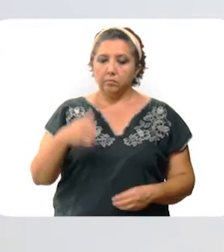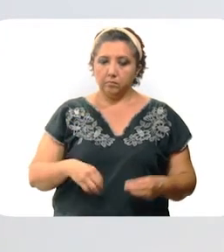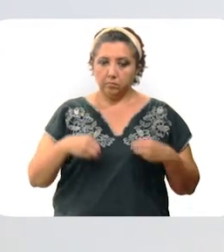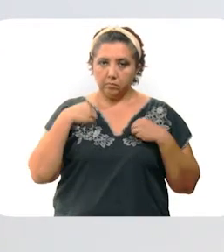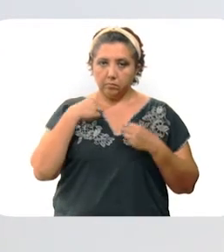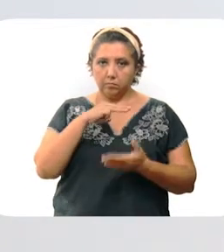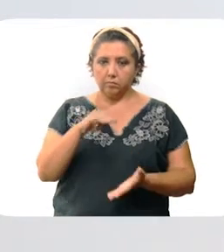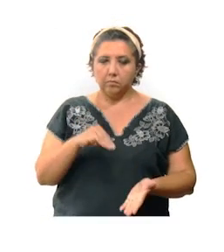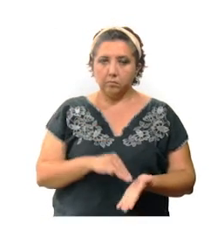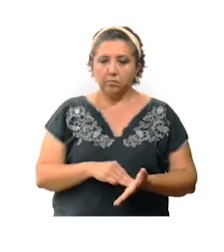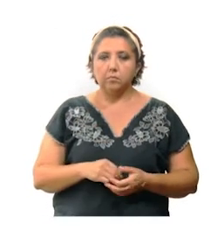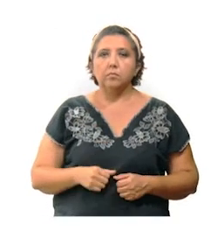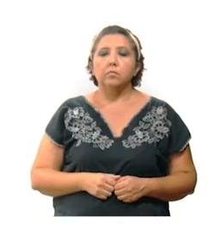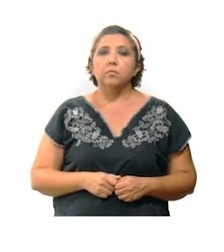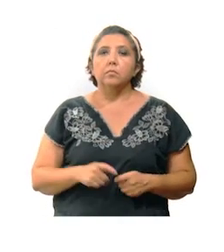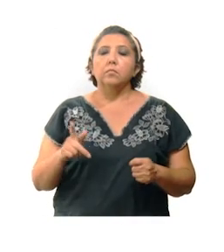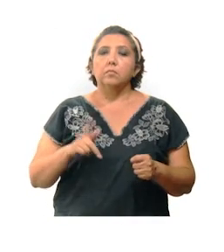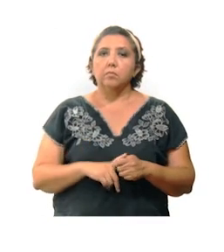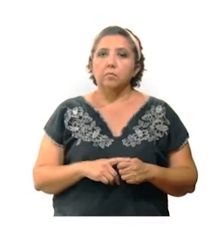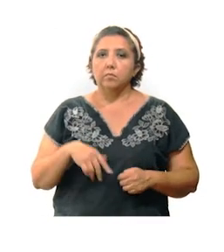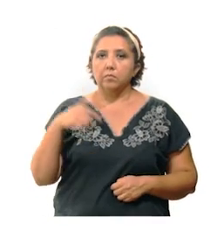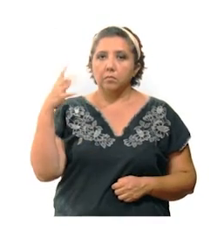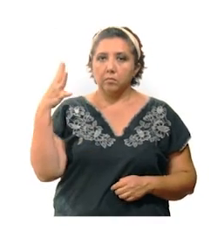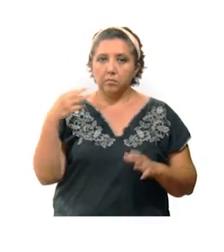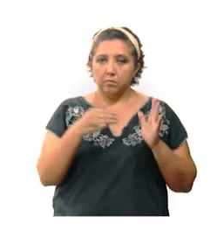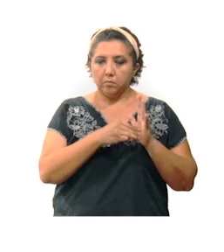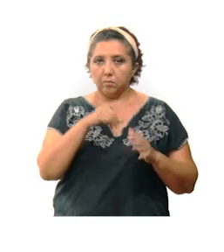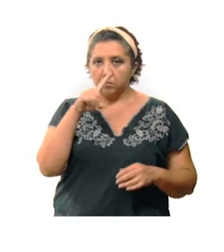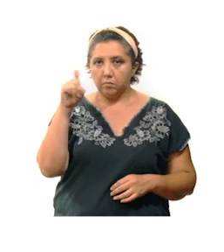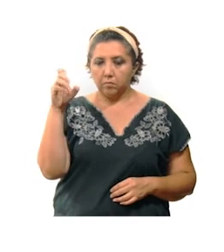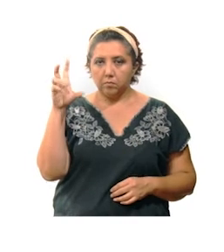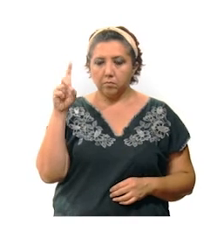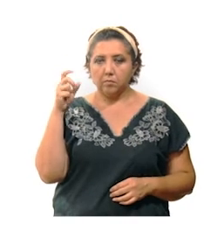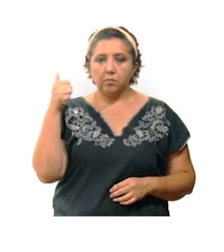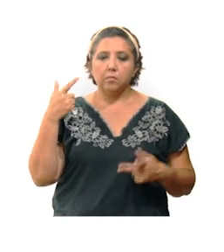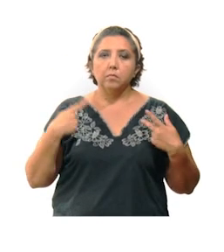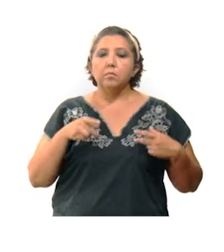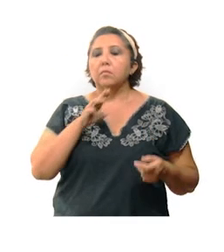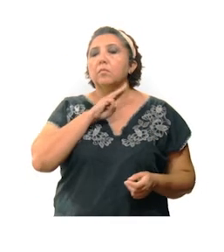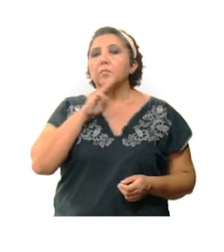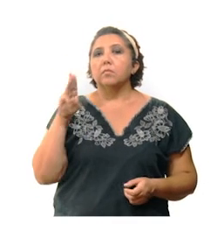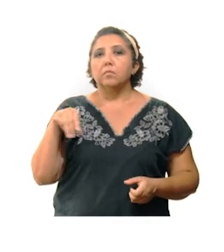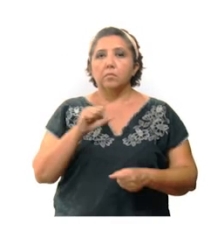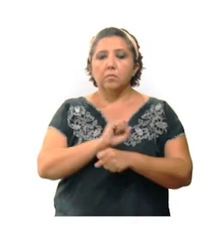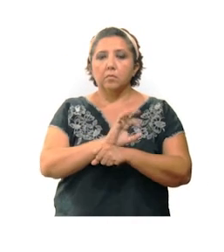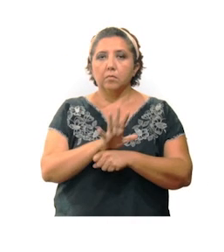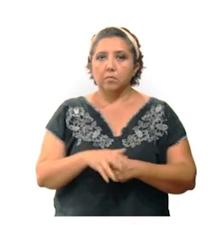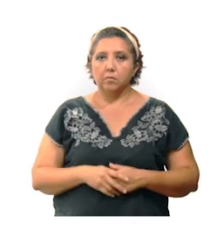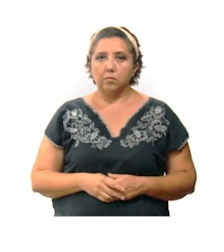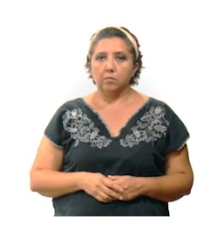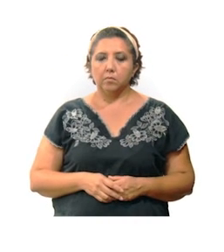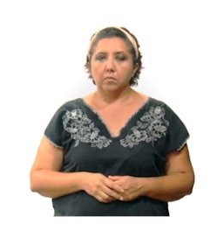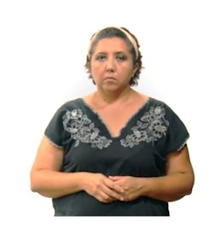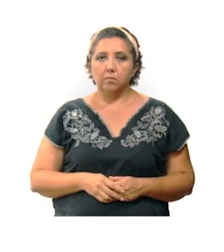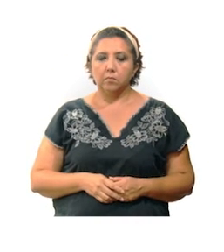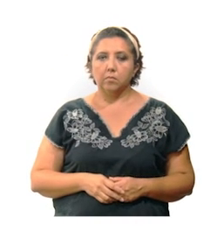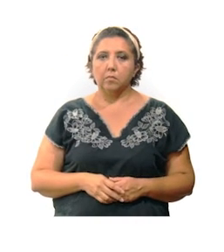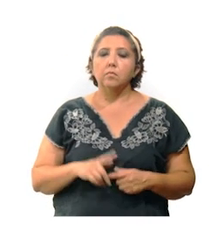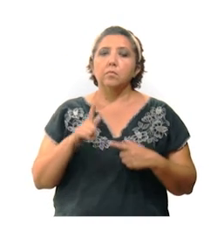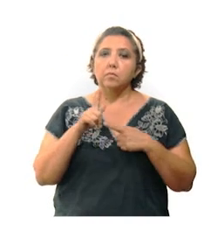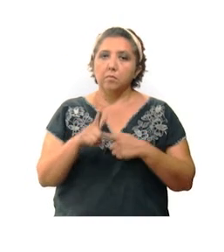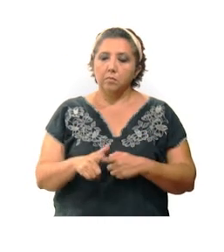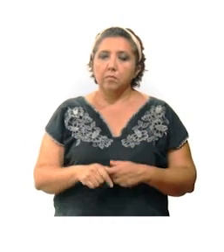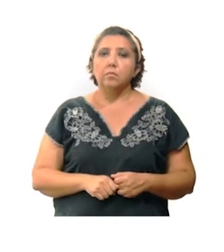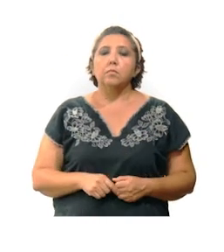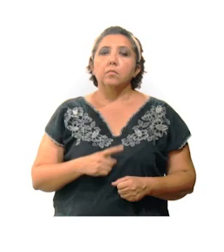residían en Mérida. En total son 4,136 las personas fallecidas a causa del coronavirus. De